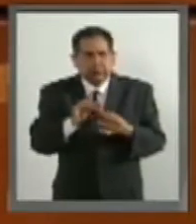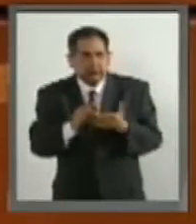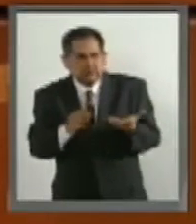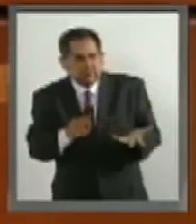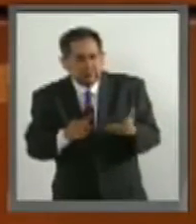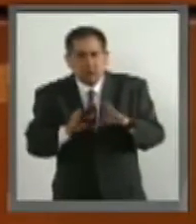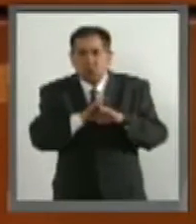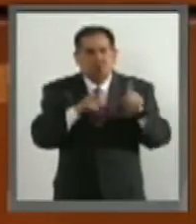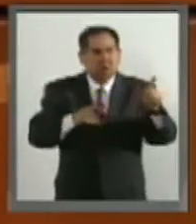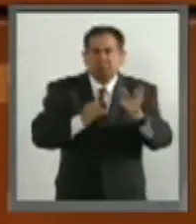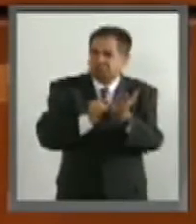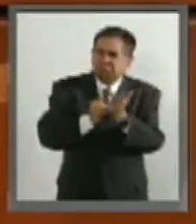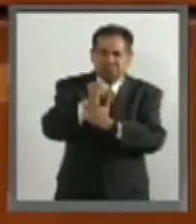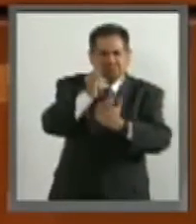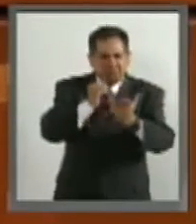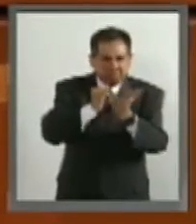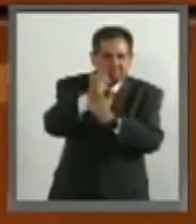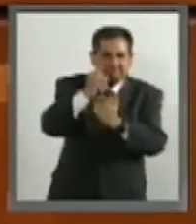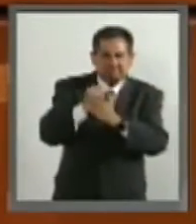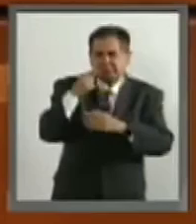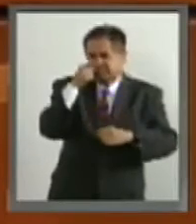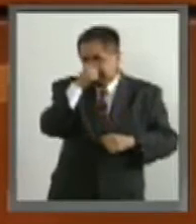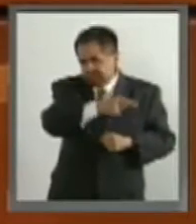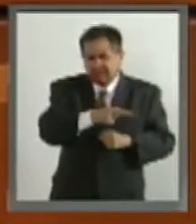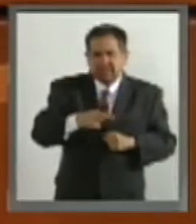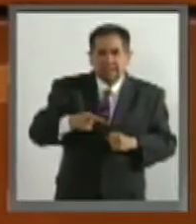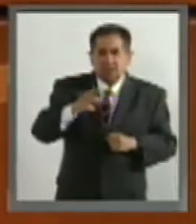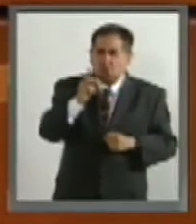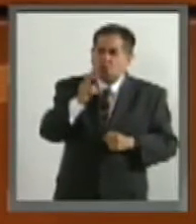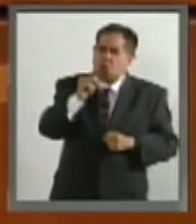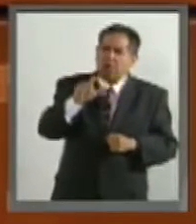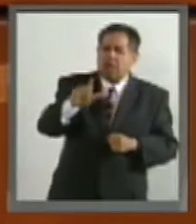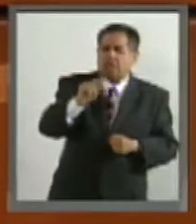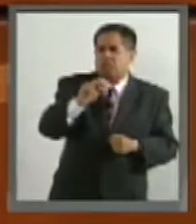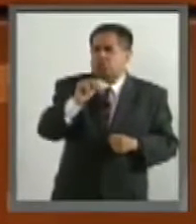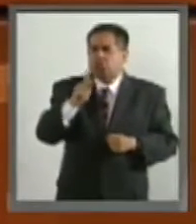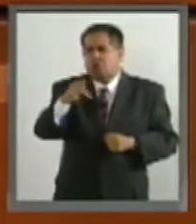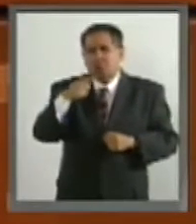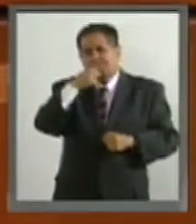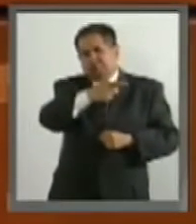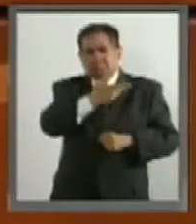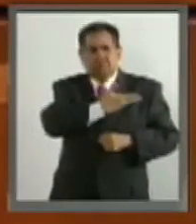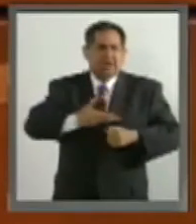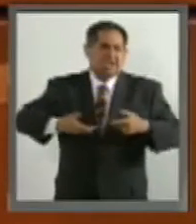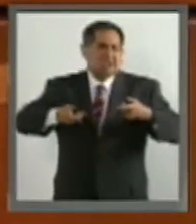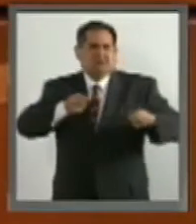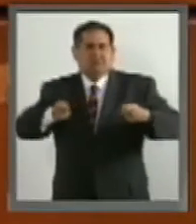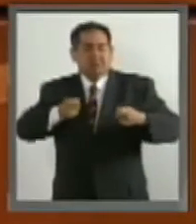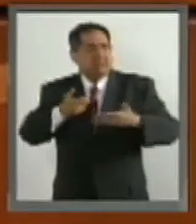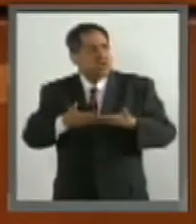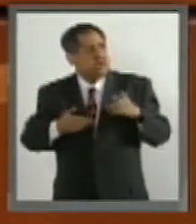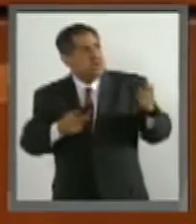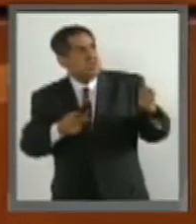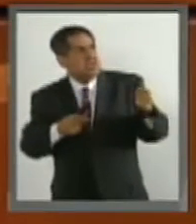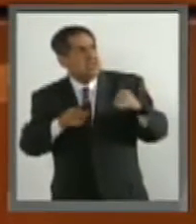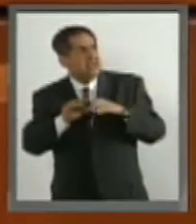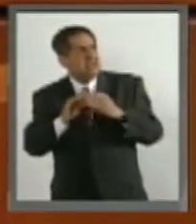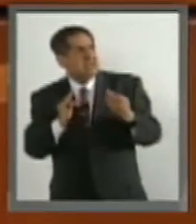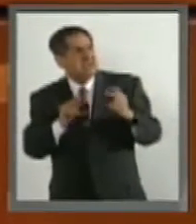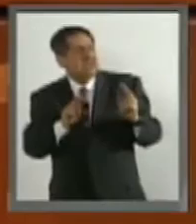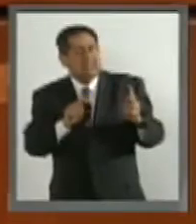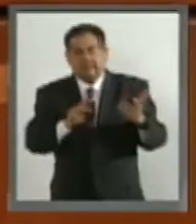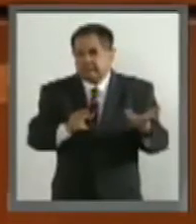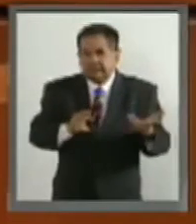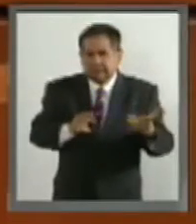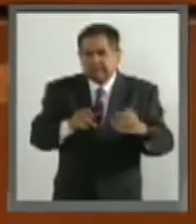las decisiones que está tomando Donald Trump desde la presidencia que ocupa en nuestro país vecino y